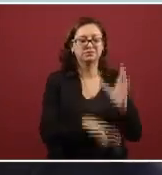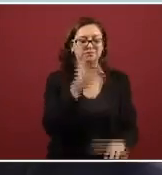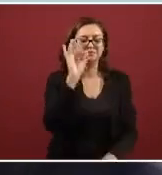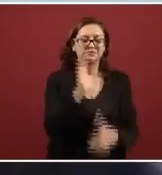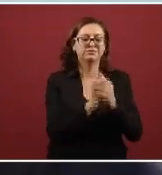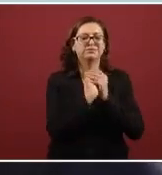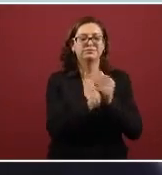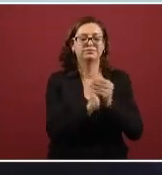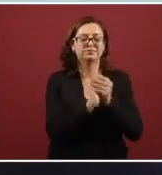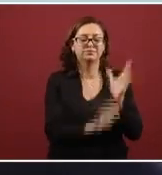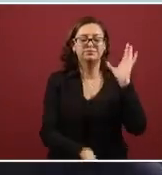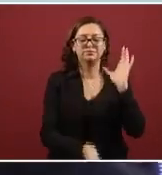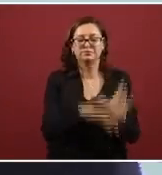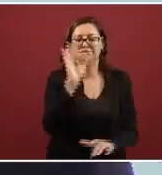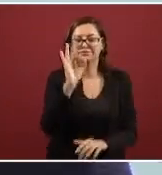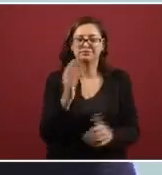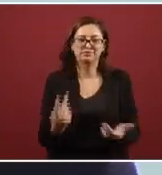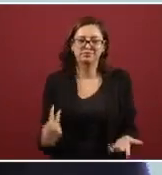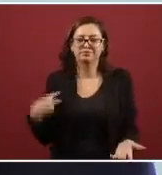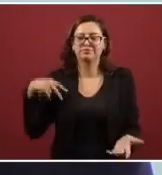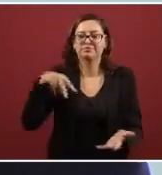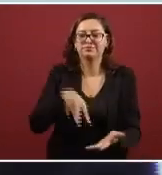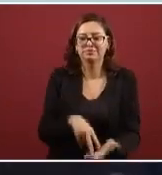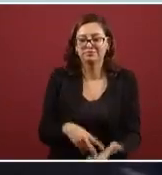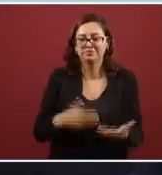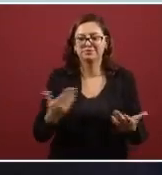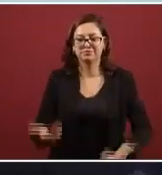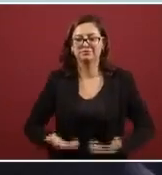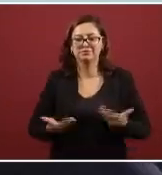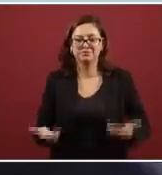todos desean estar más cerca